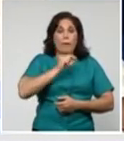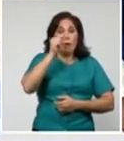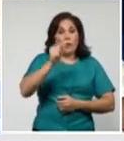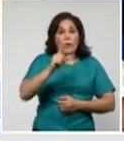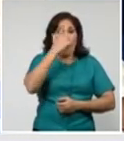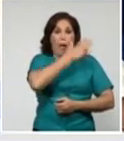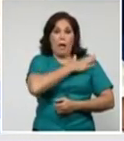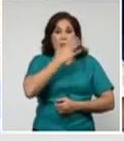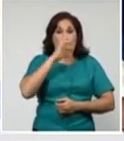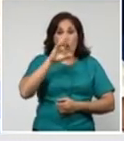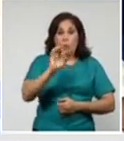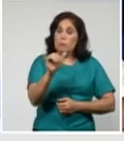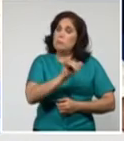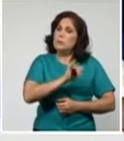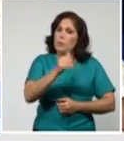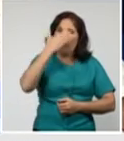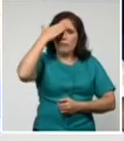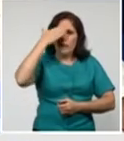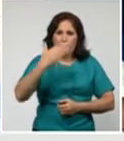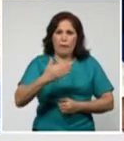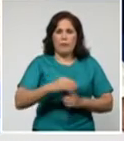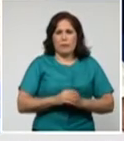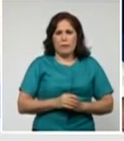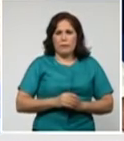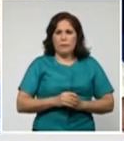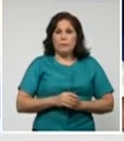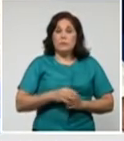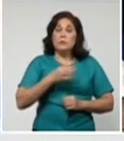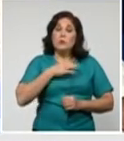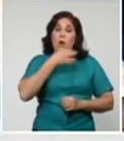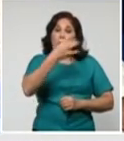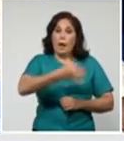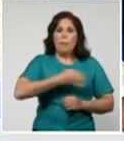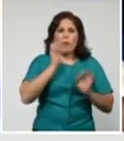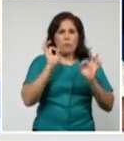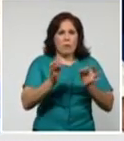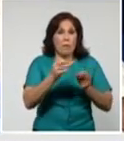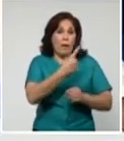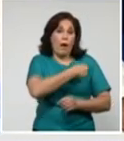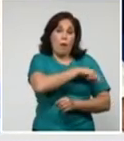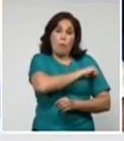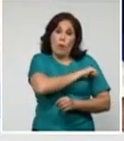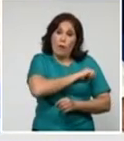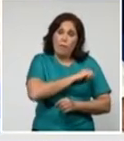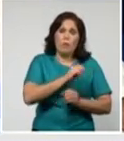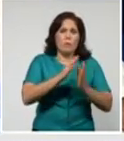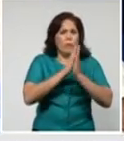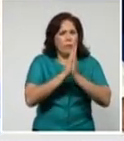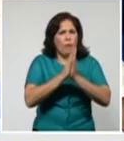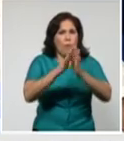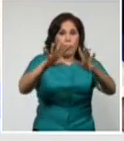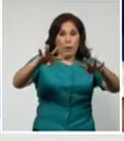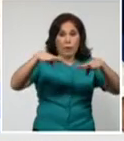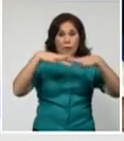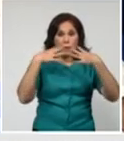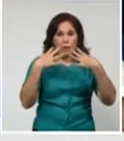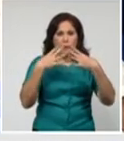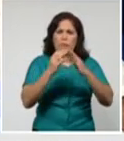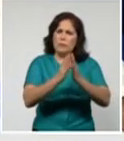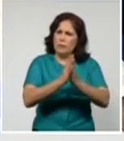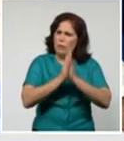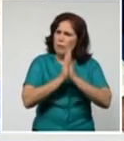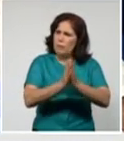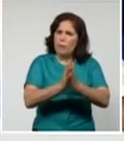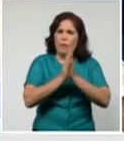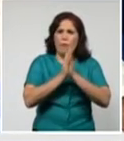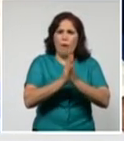hoy, y como digo siempre, a todas las personas que nos escuchan y que